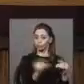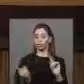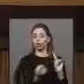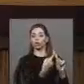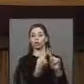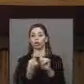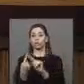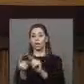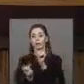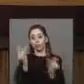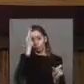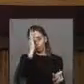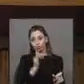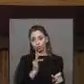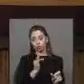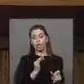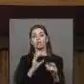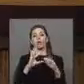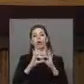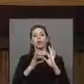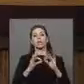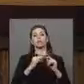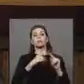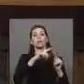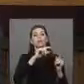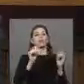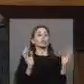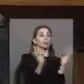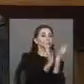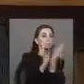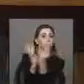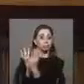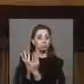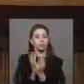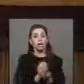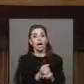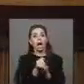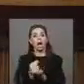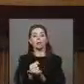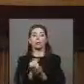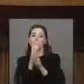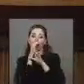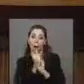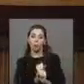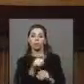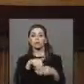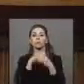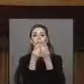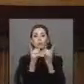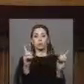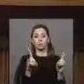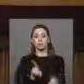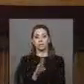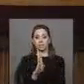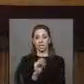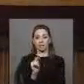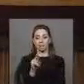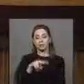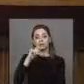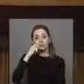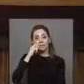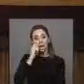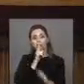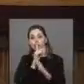contactos con funcionarios de organismos multilaterales dispuestos a cooperar con la resistencia democrática. Sebastián, como era